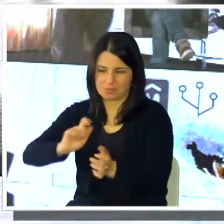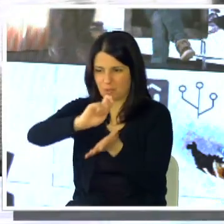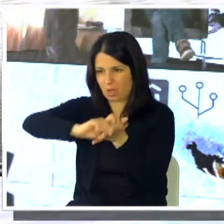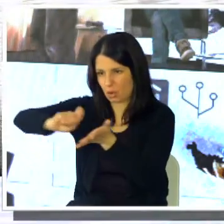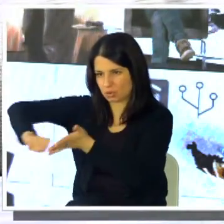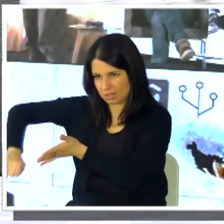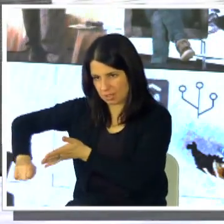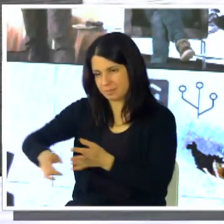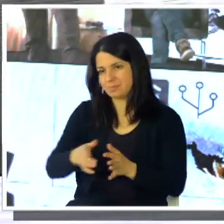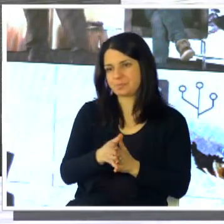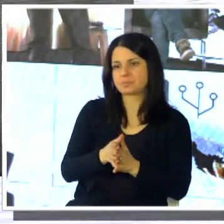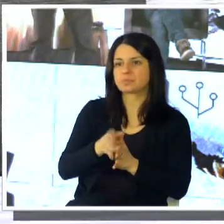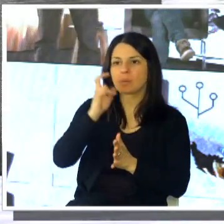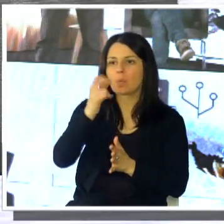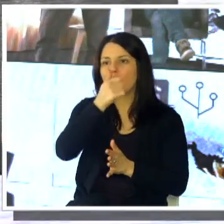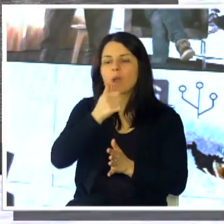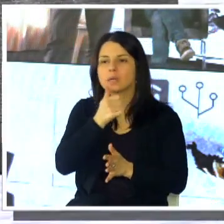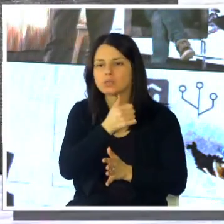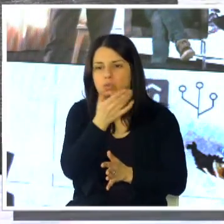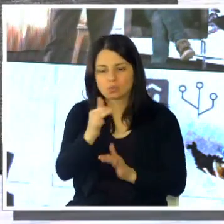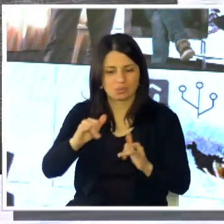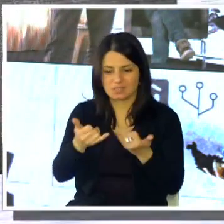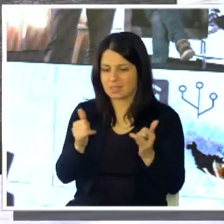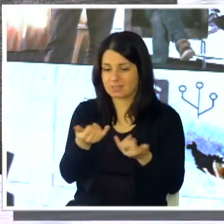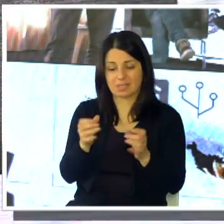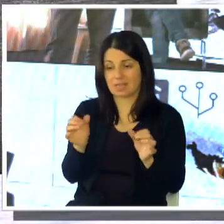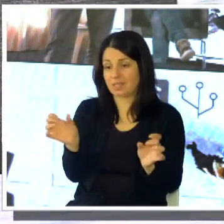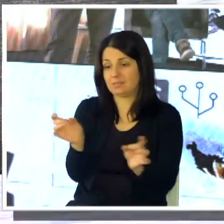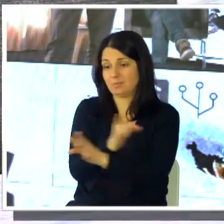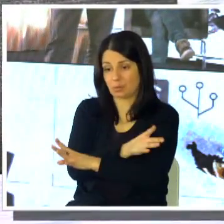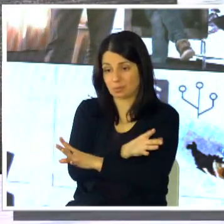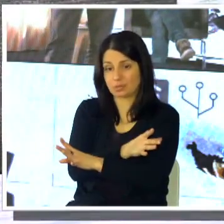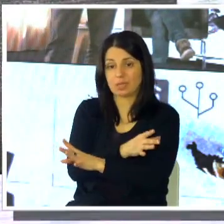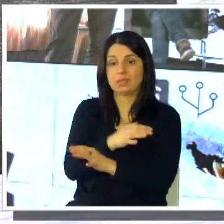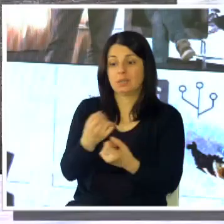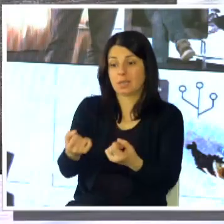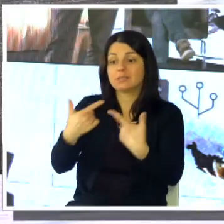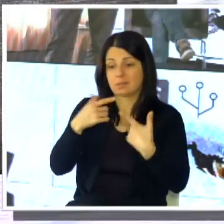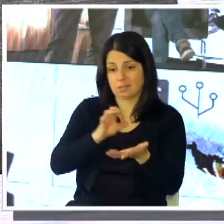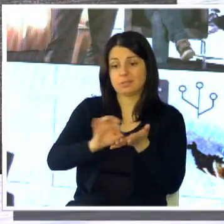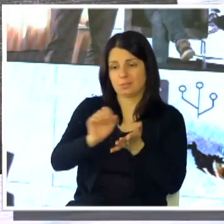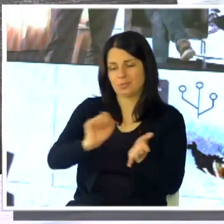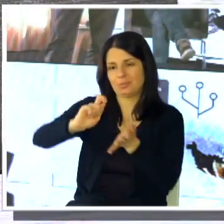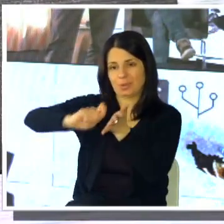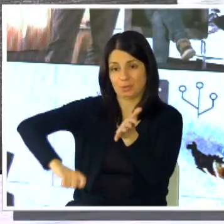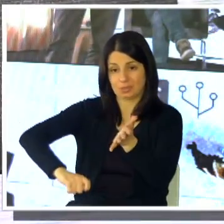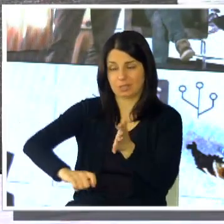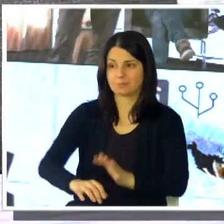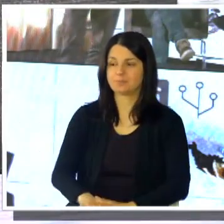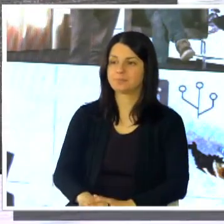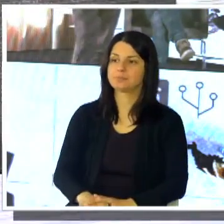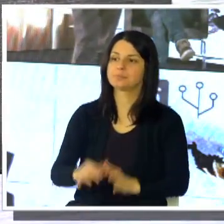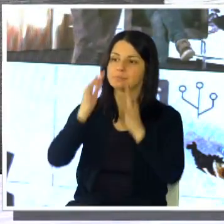camino de buscar soluciones ya implementadas y que se brindan como servicio.